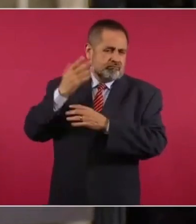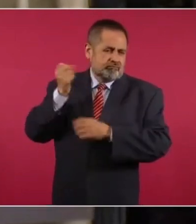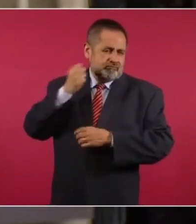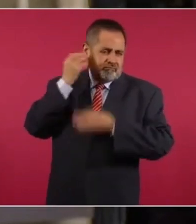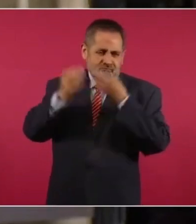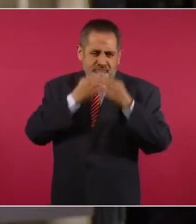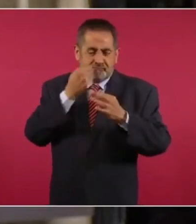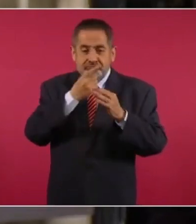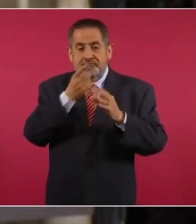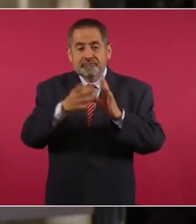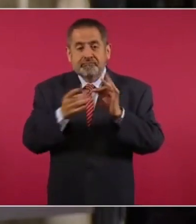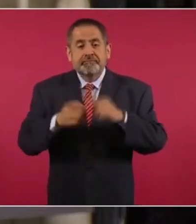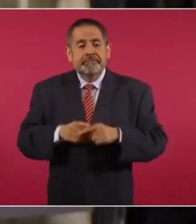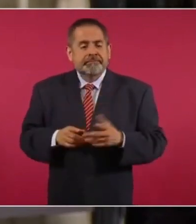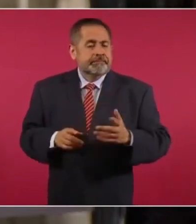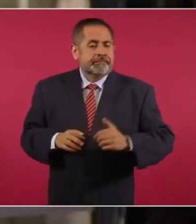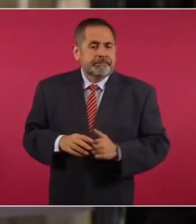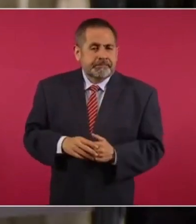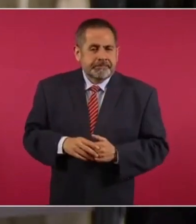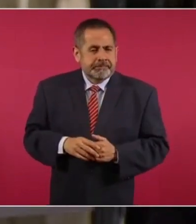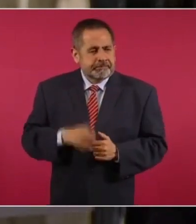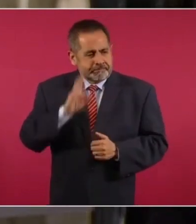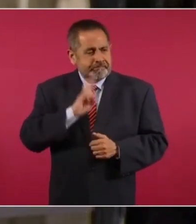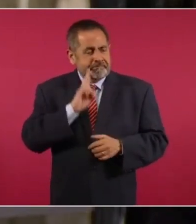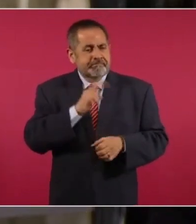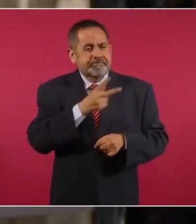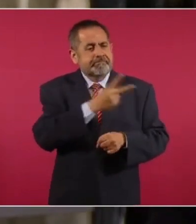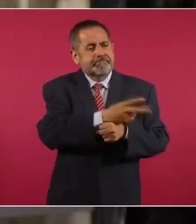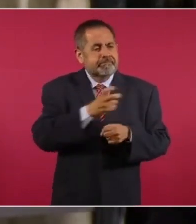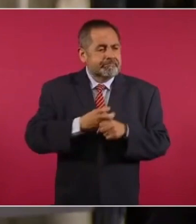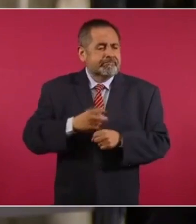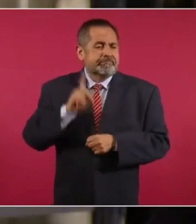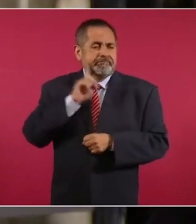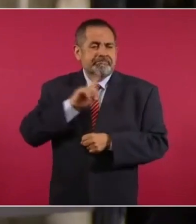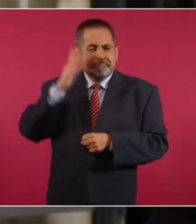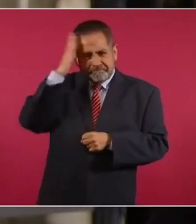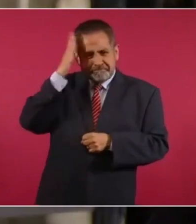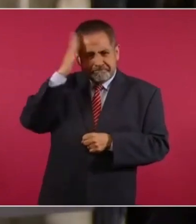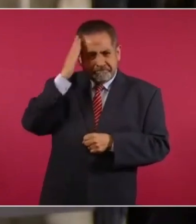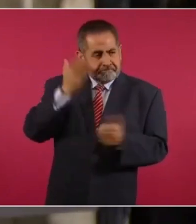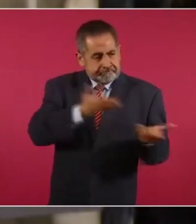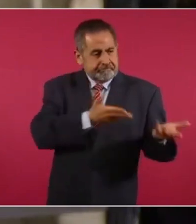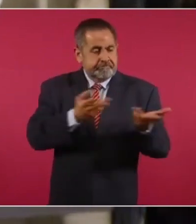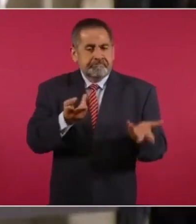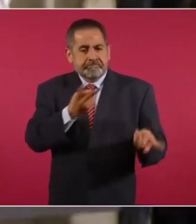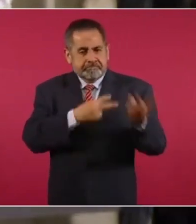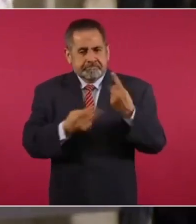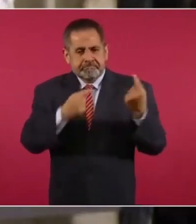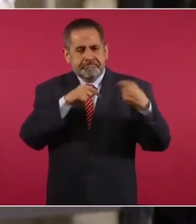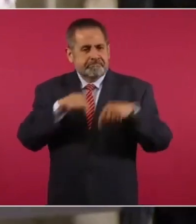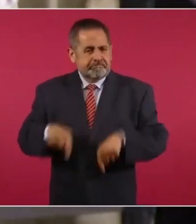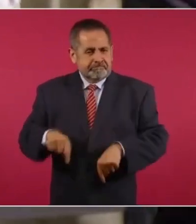mañanera que habría una invitación a la exlideresa del CENTE a presentarse aquí a este ejercicio de